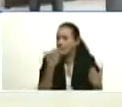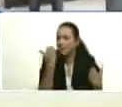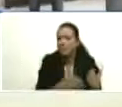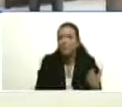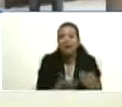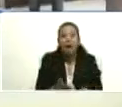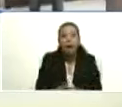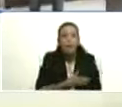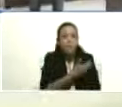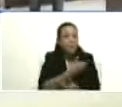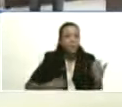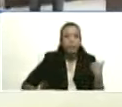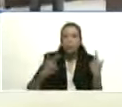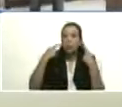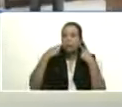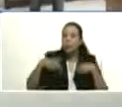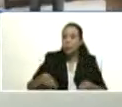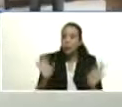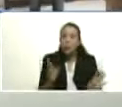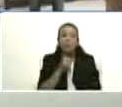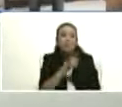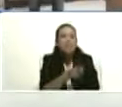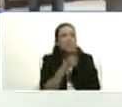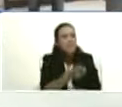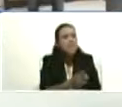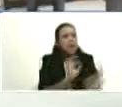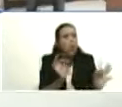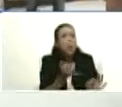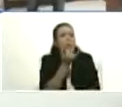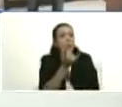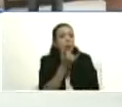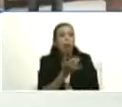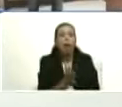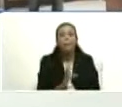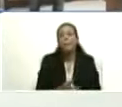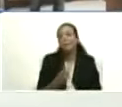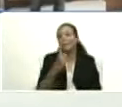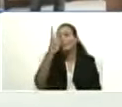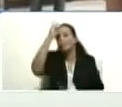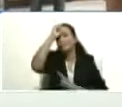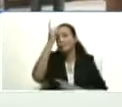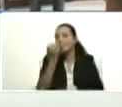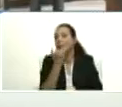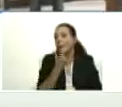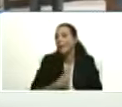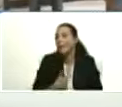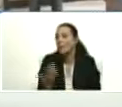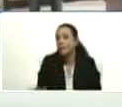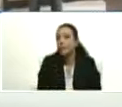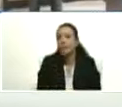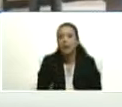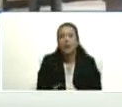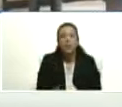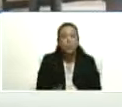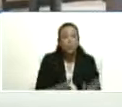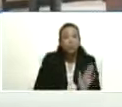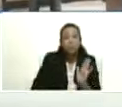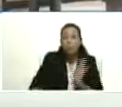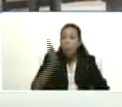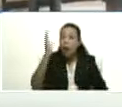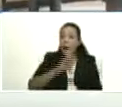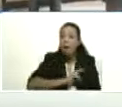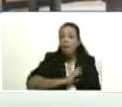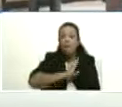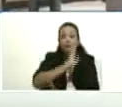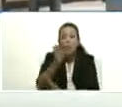Al presidente como que no se le puede porfiar, porque cuando uno le porfía está equivocado es uno, pero créame que fue una gira